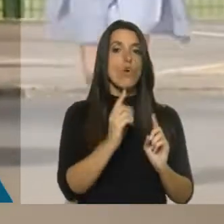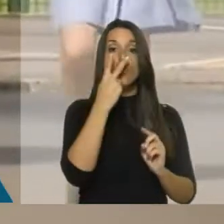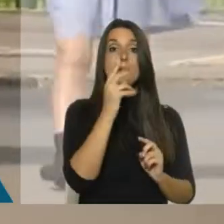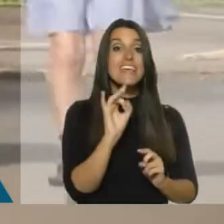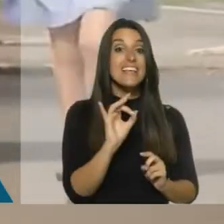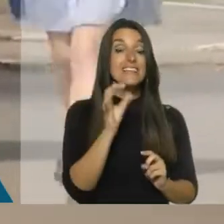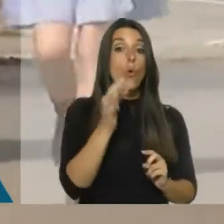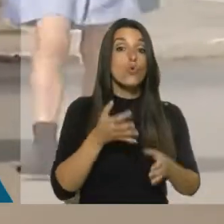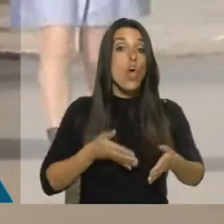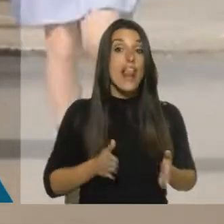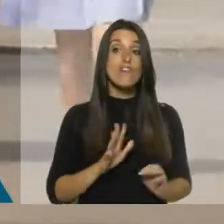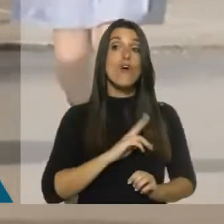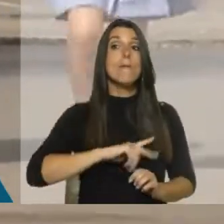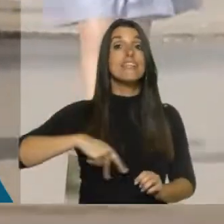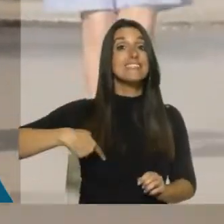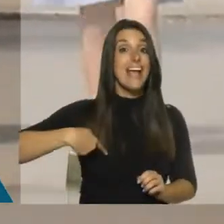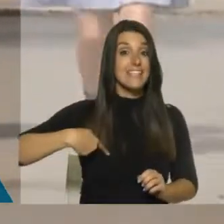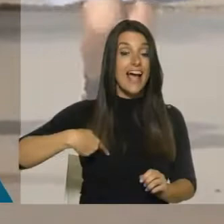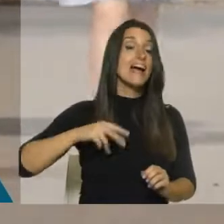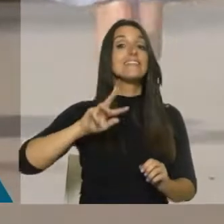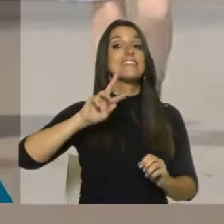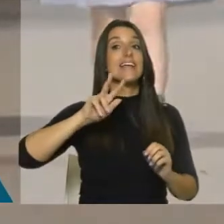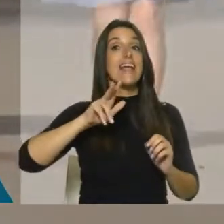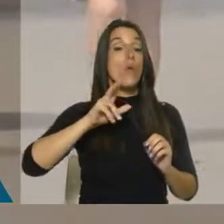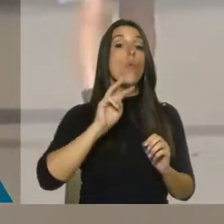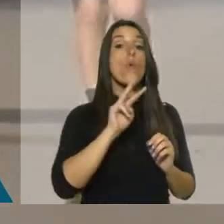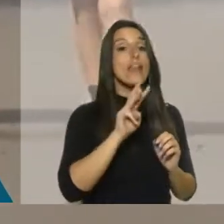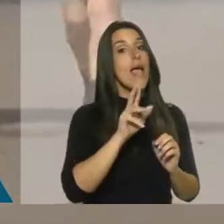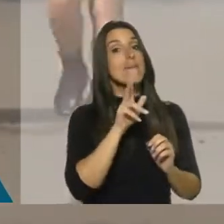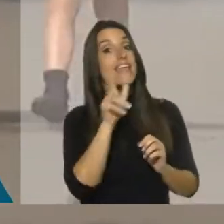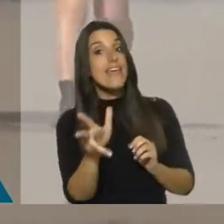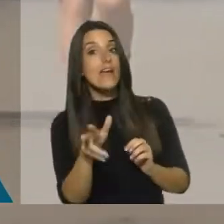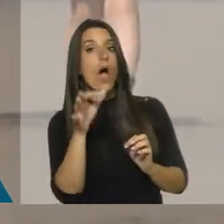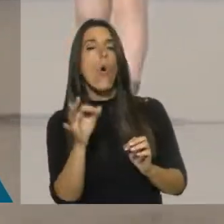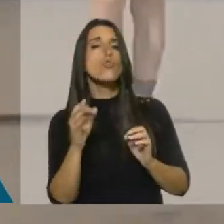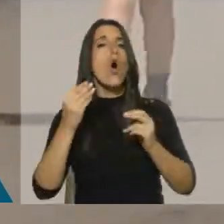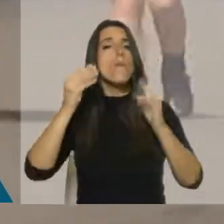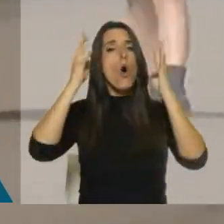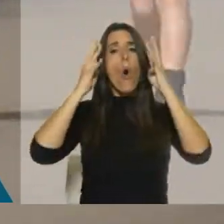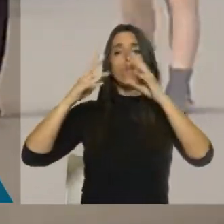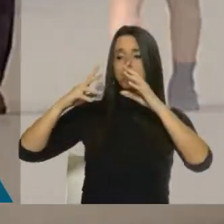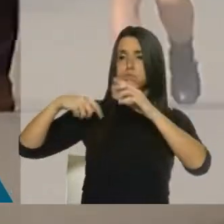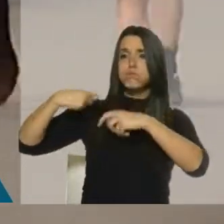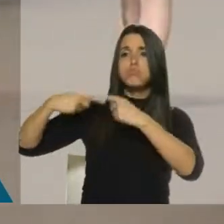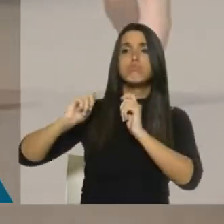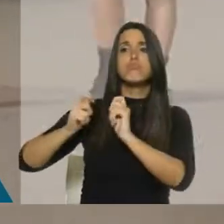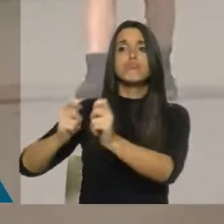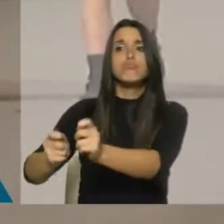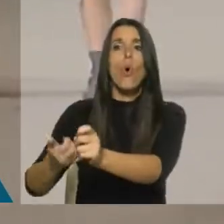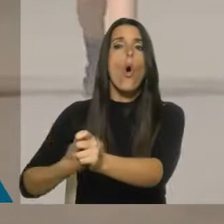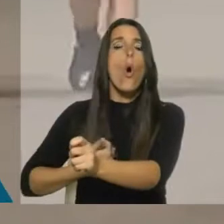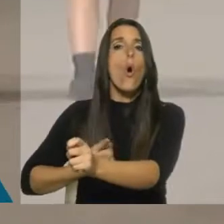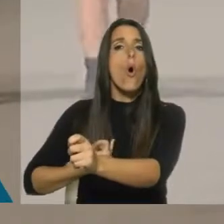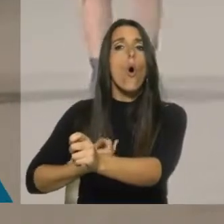cuando nació la princesa Charlotte, segunda hija del príncipe William y Kate, la línea de sucesión comenzó a estar regida por la